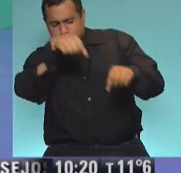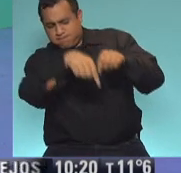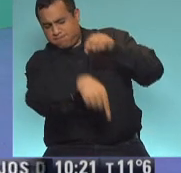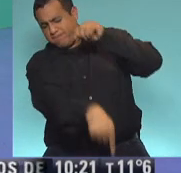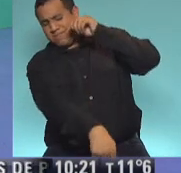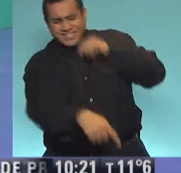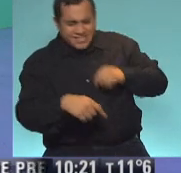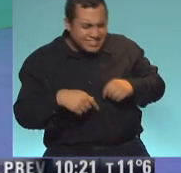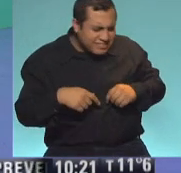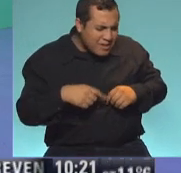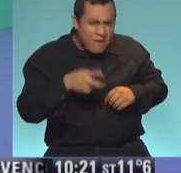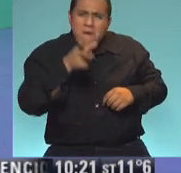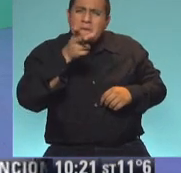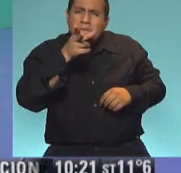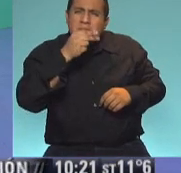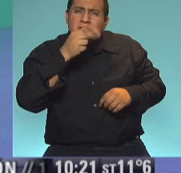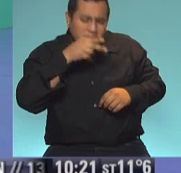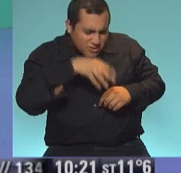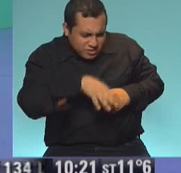vacío, profundo.